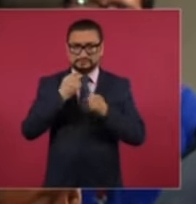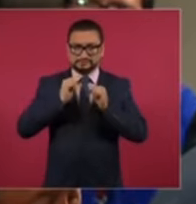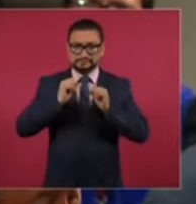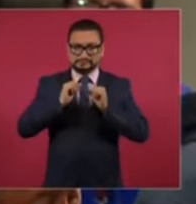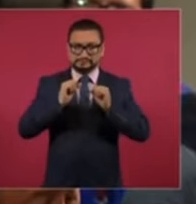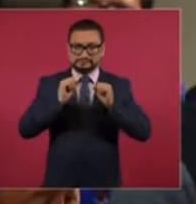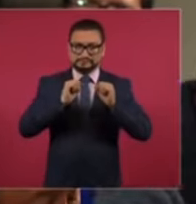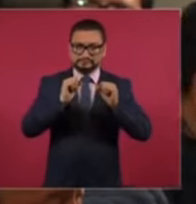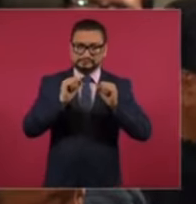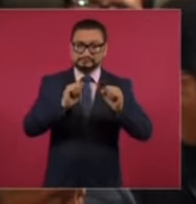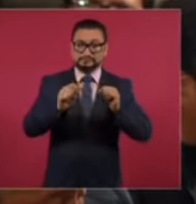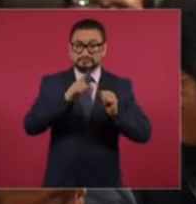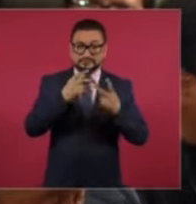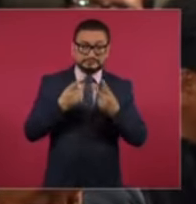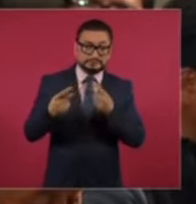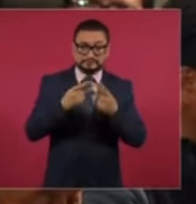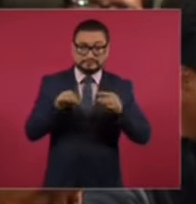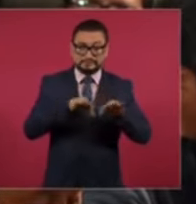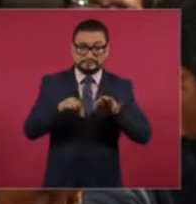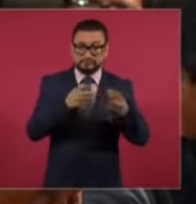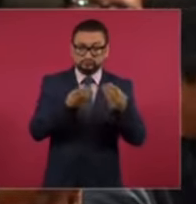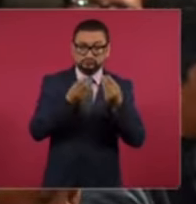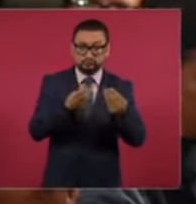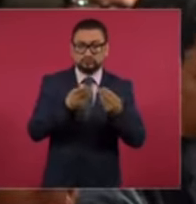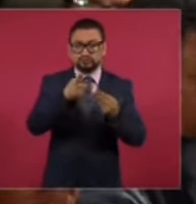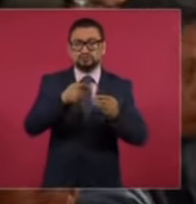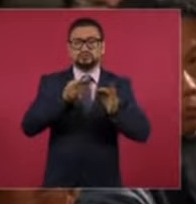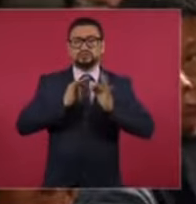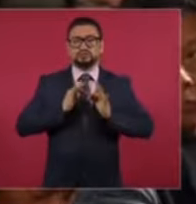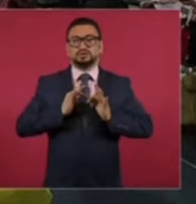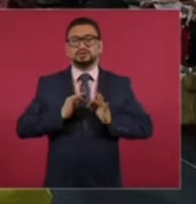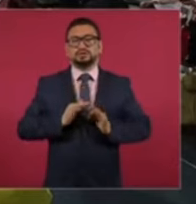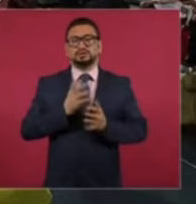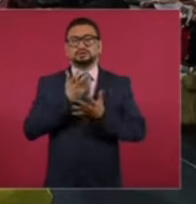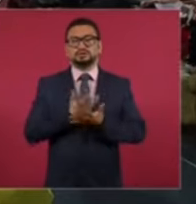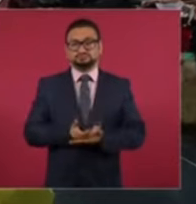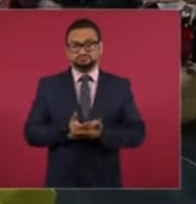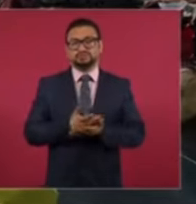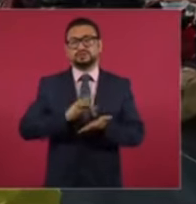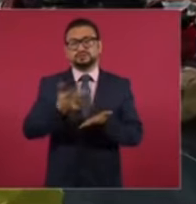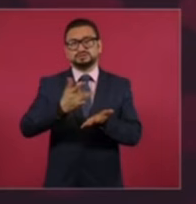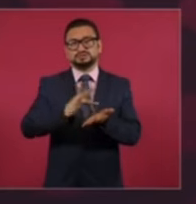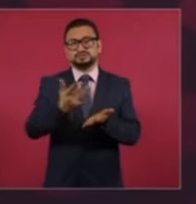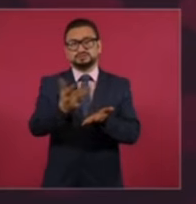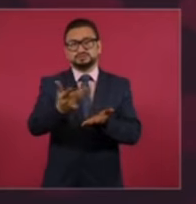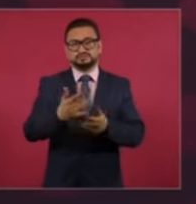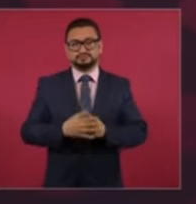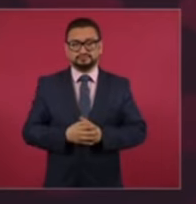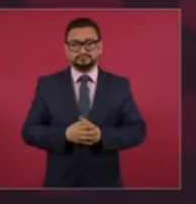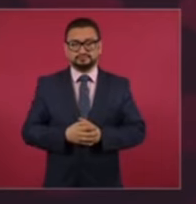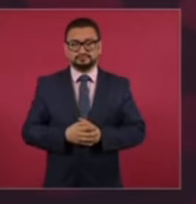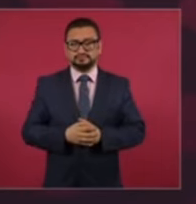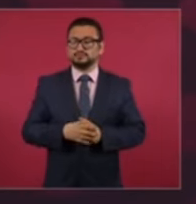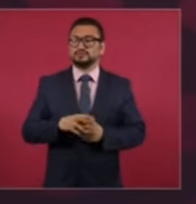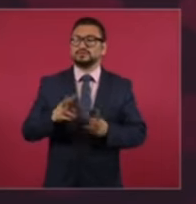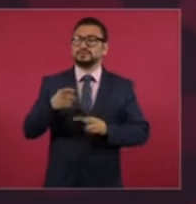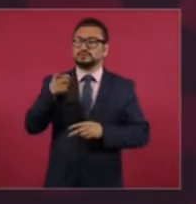disfrute de la tranquilidad y del camino que ha forjado. Gracias, gracias, gracias. Sí. No, felicidades a